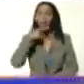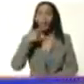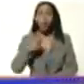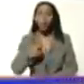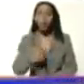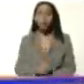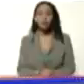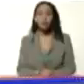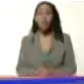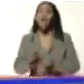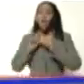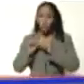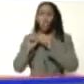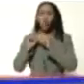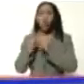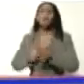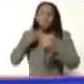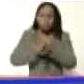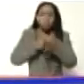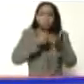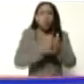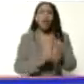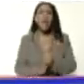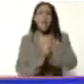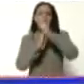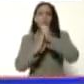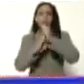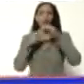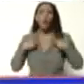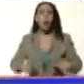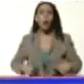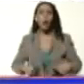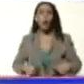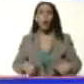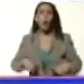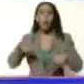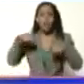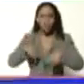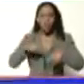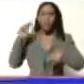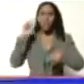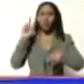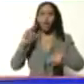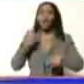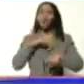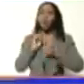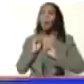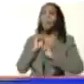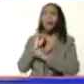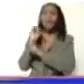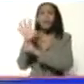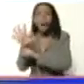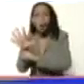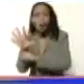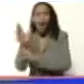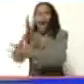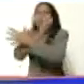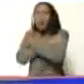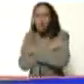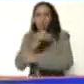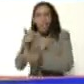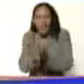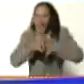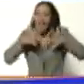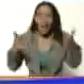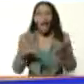que continúe perseverando como líder de la humanidad desde Venezuela le mandamos nuestro abrazo a ese gran líder